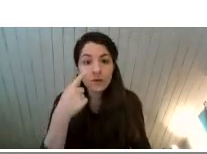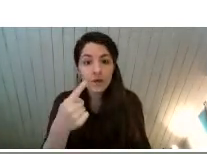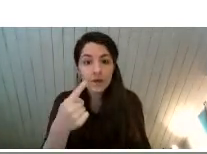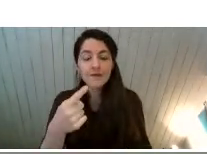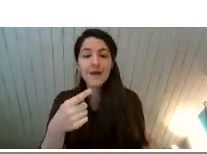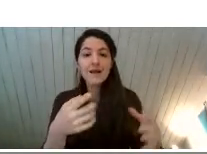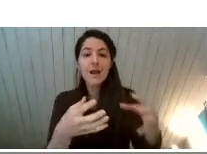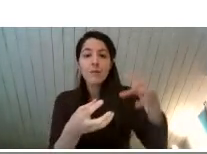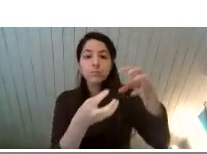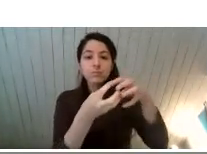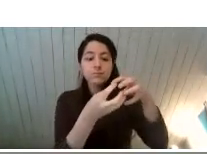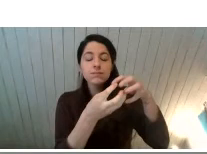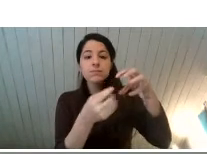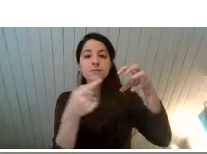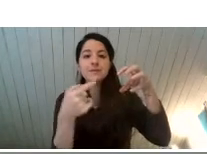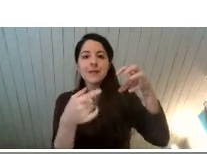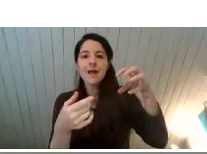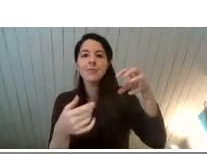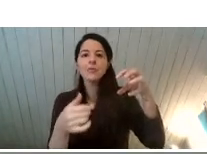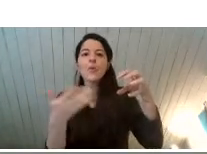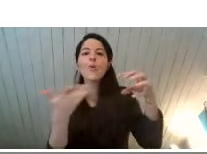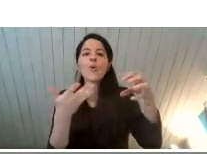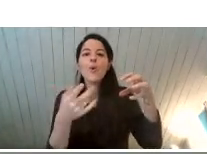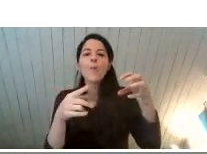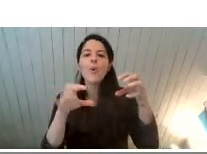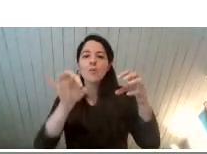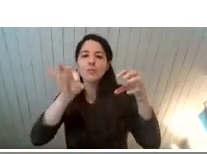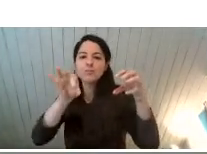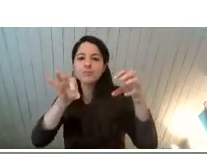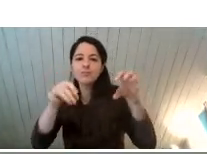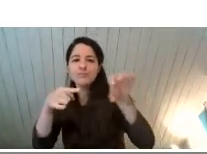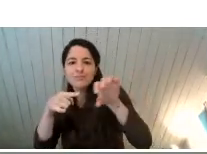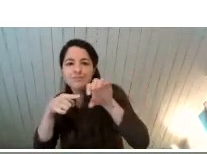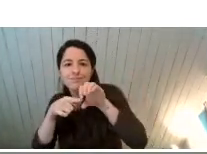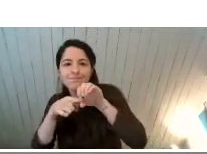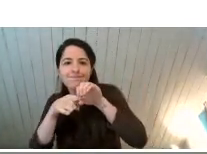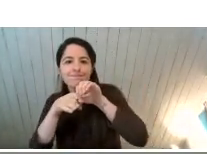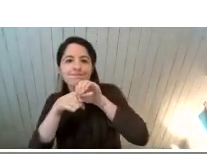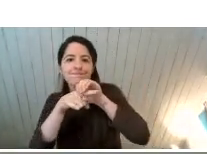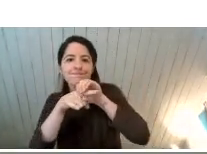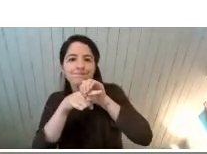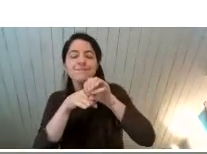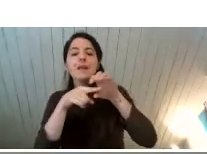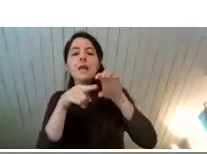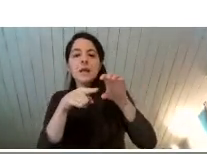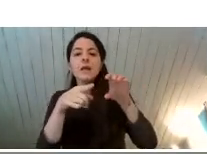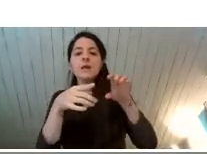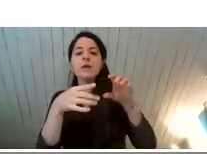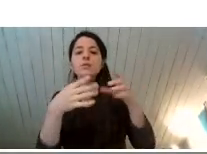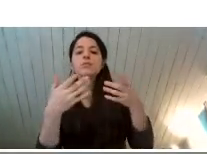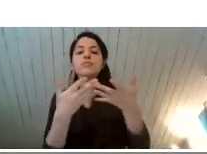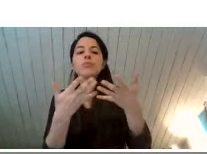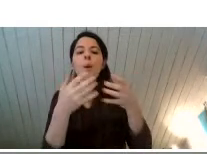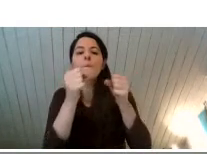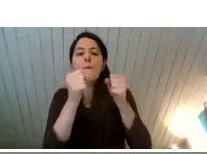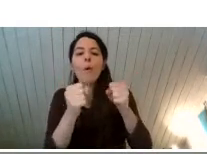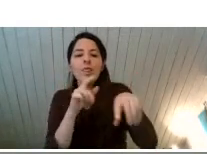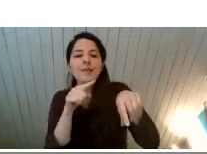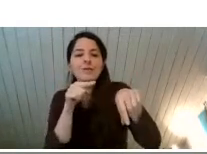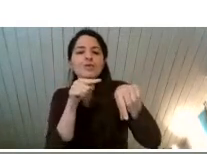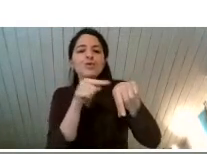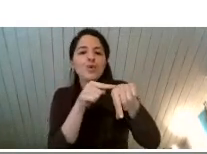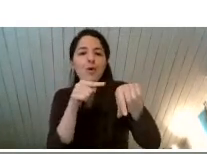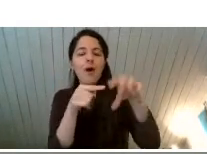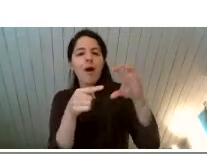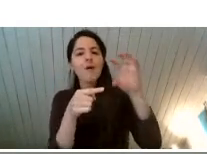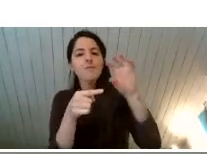que si nosotros introducimos un dedo con guante y lubricante a través del recto, vamos a poder palpar esta glándula, la